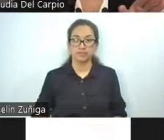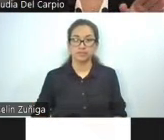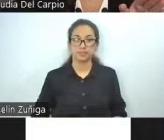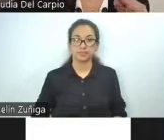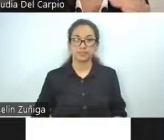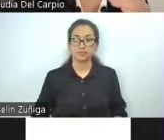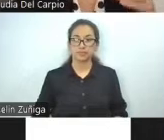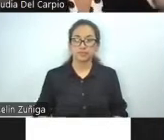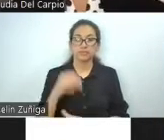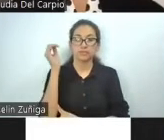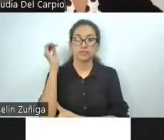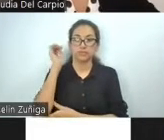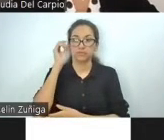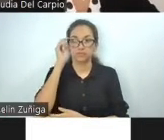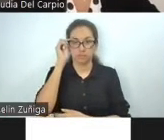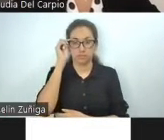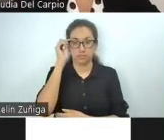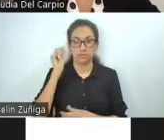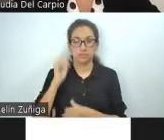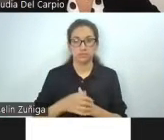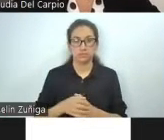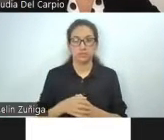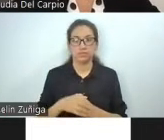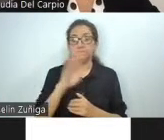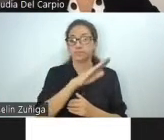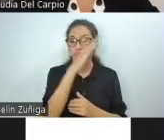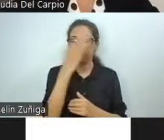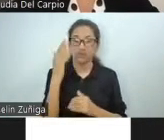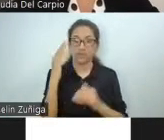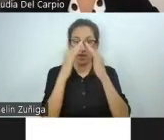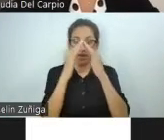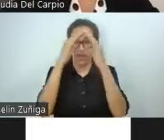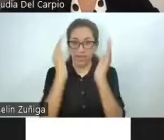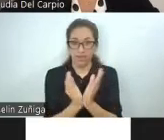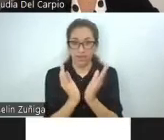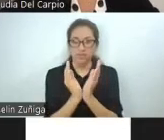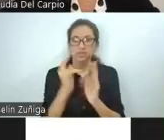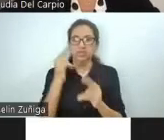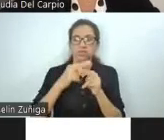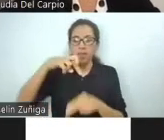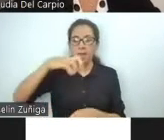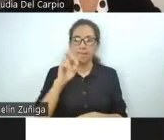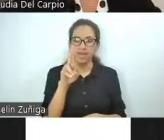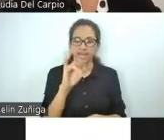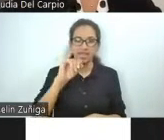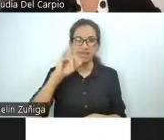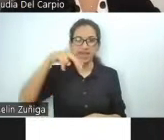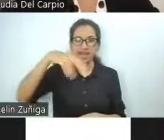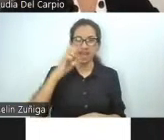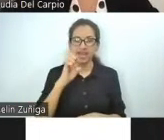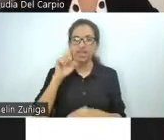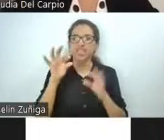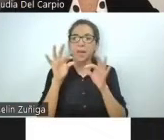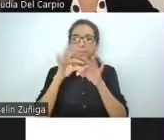zona, desde la parte, el borde posterior del vestíbulo hasta el ano, es el periné. Esta zona es una zona de